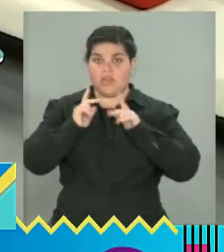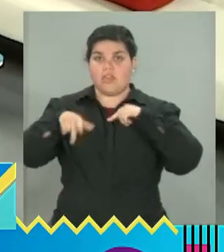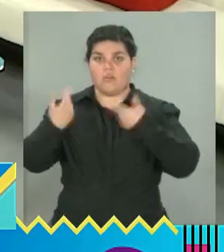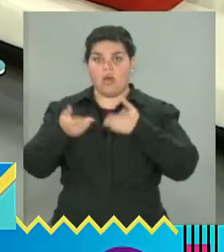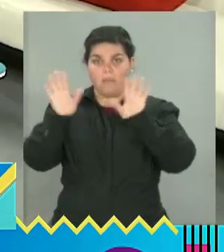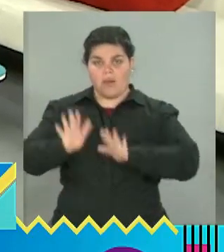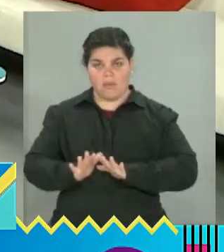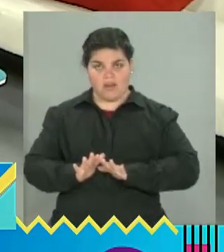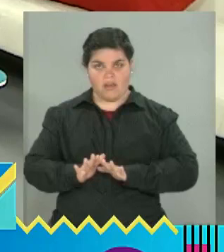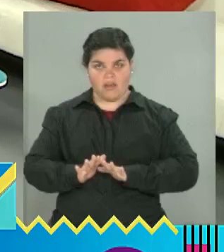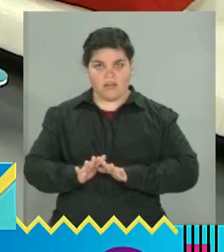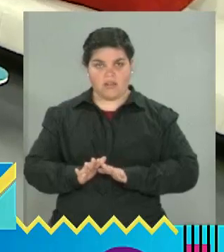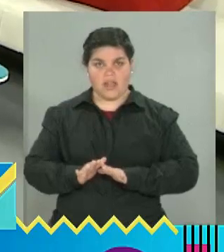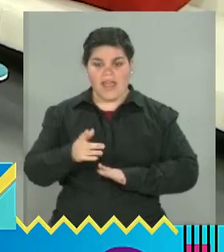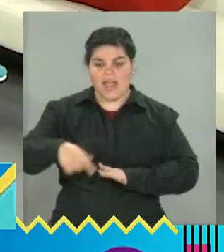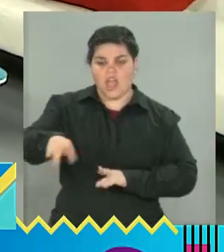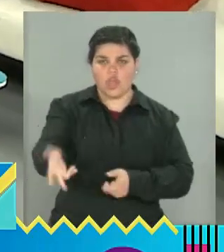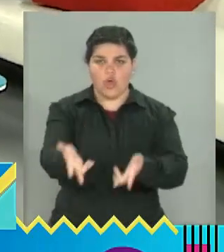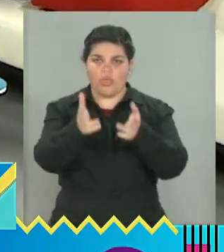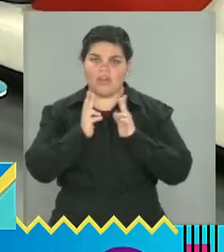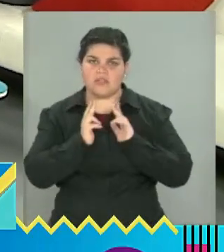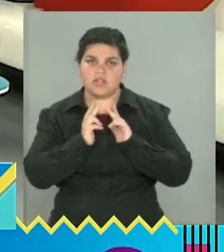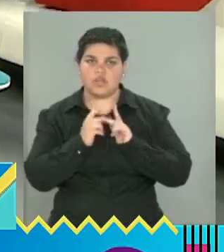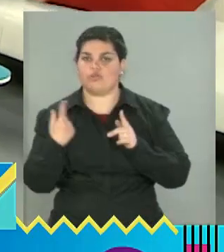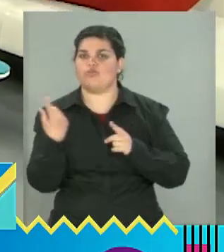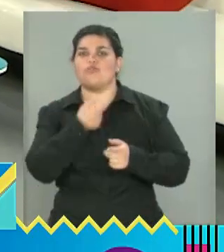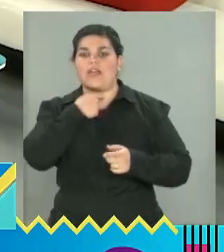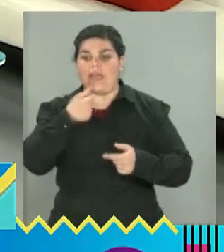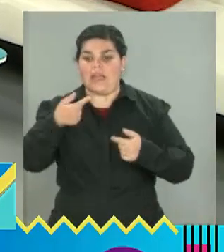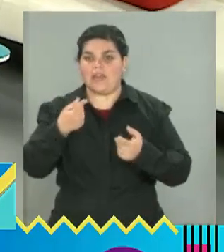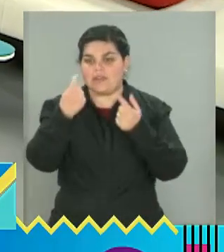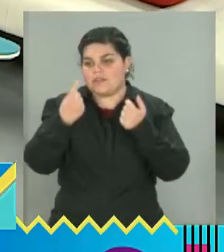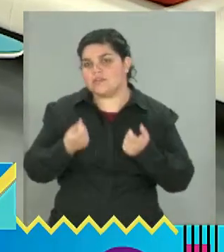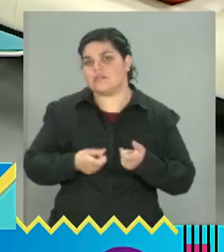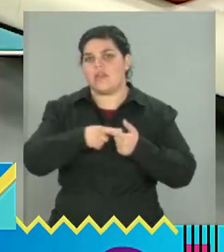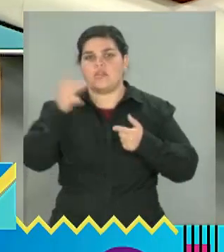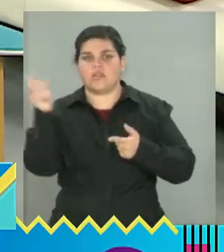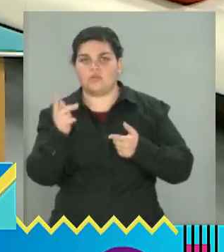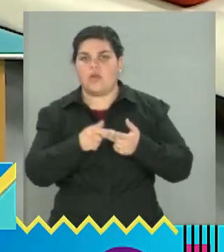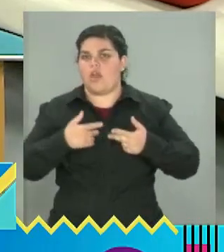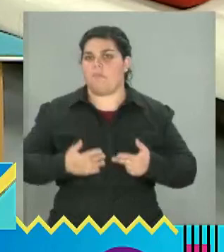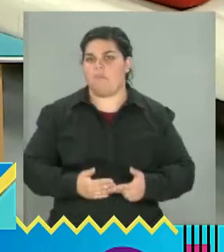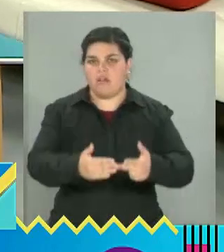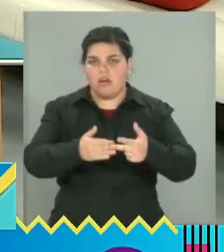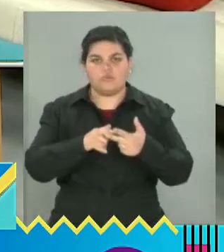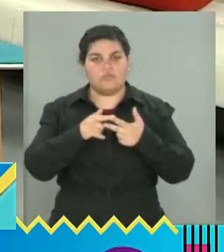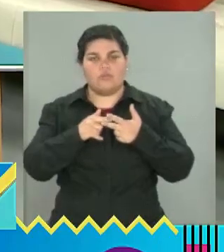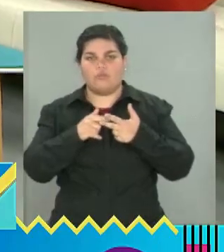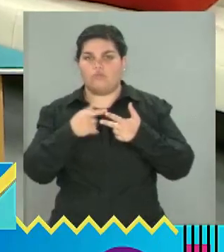recíproca. ¿Sí? Ellos son los que nos vienen a decir a nosotros necesitamos esto, queremos hablar de esto, de sexualidad, de embarazo, de